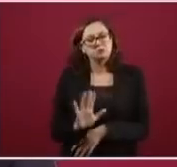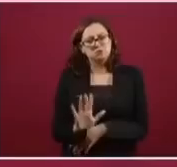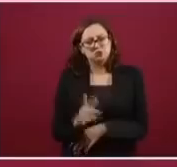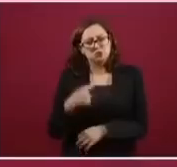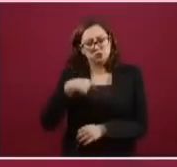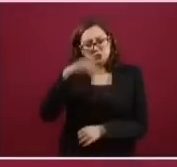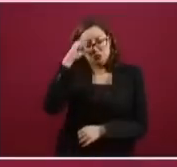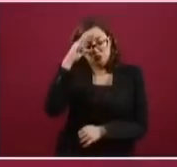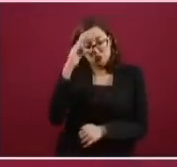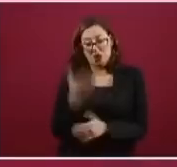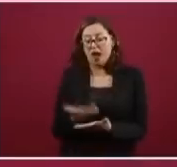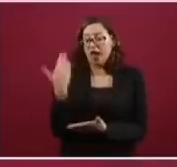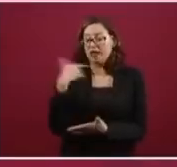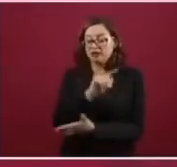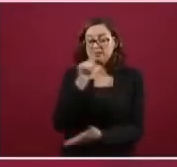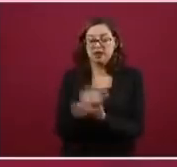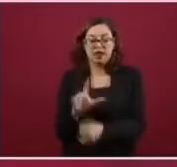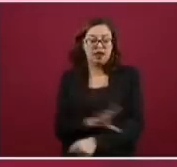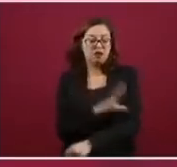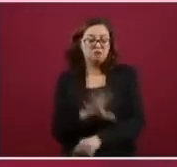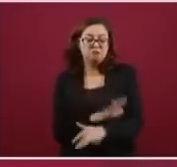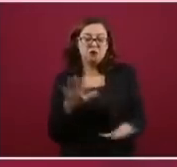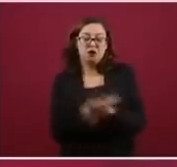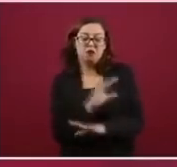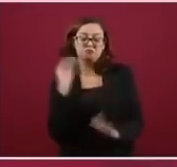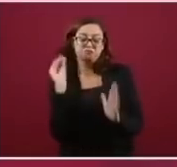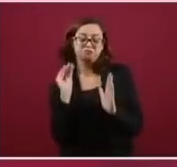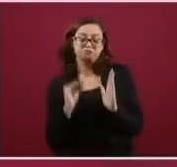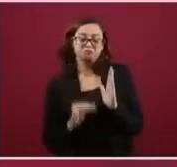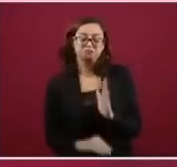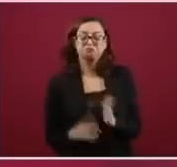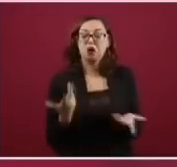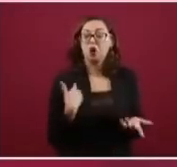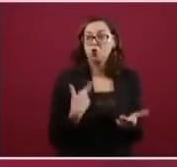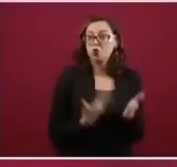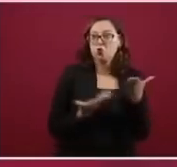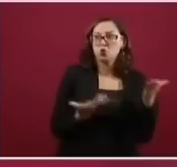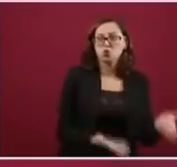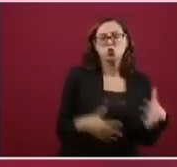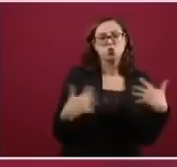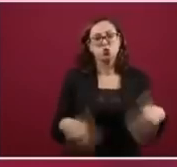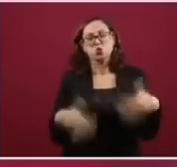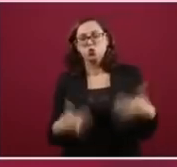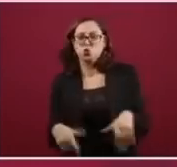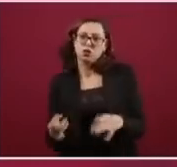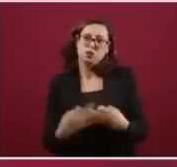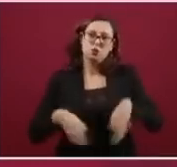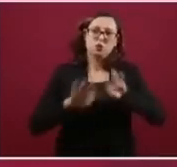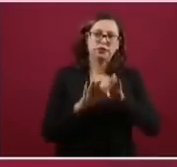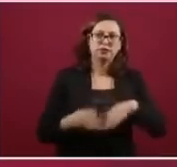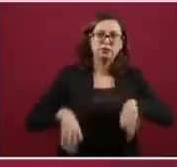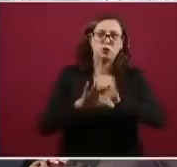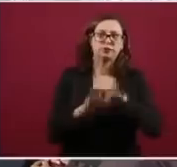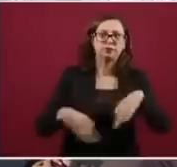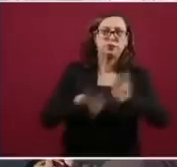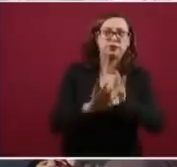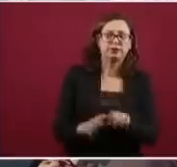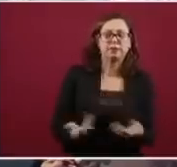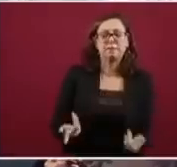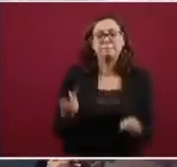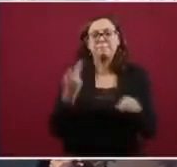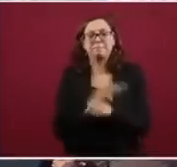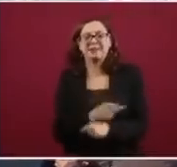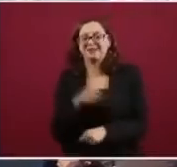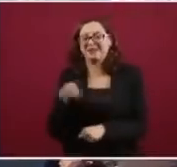sobrevendida se empezó a preparar en un momento en que en que la plataforma de producción era alrededor